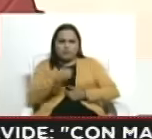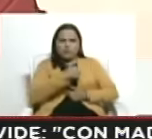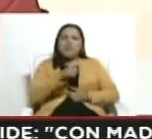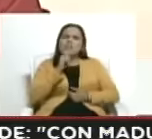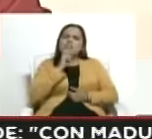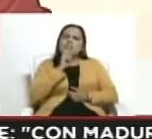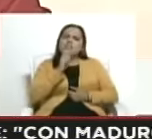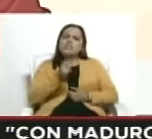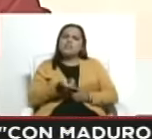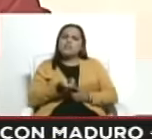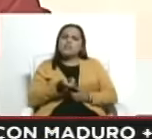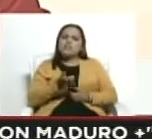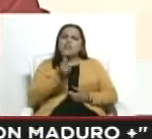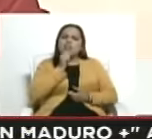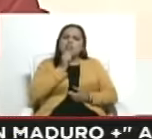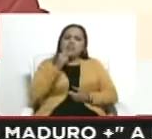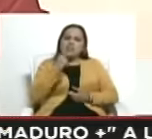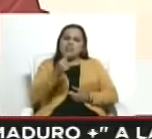¿Quién está mintiendo?